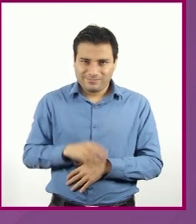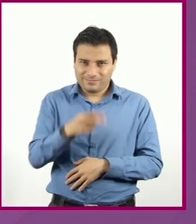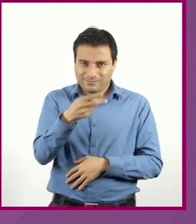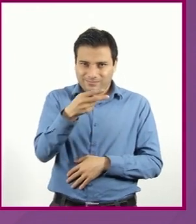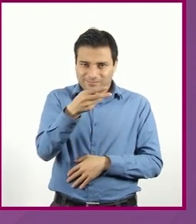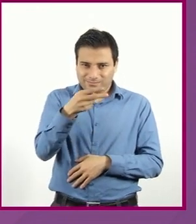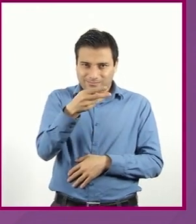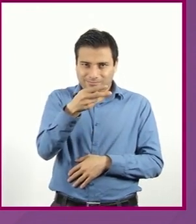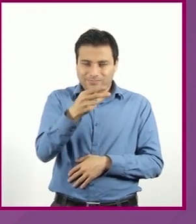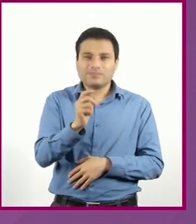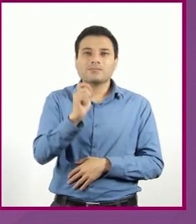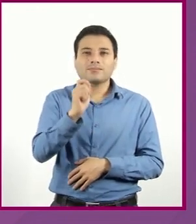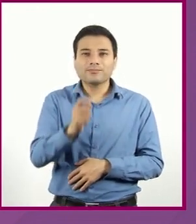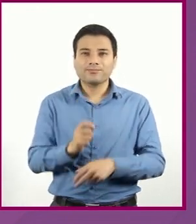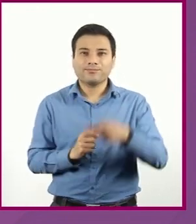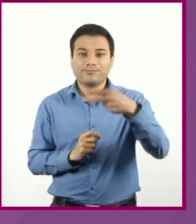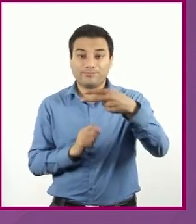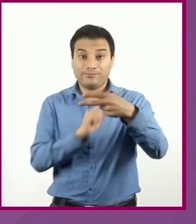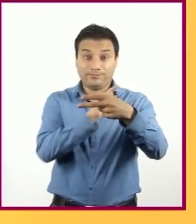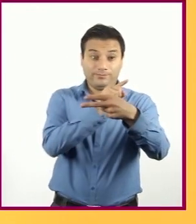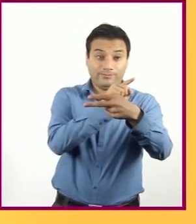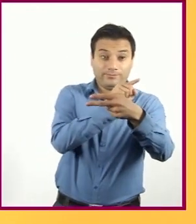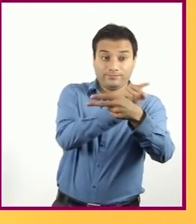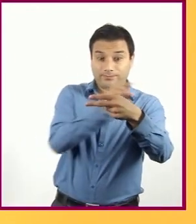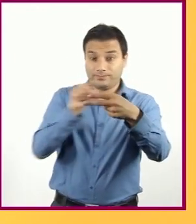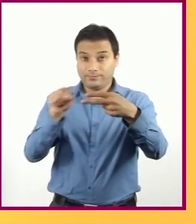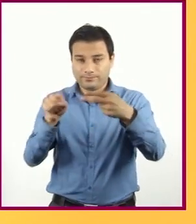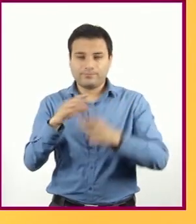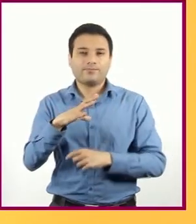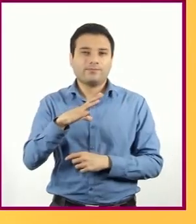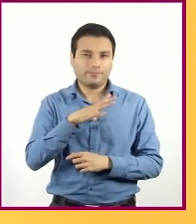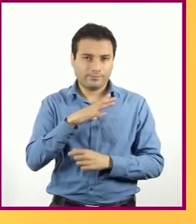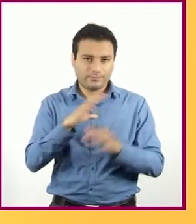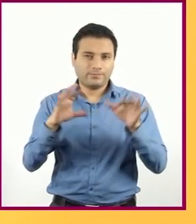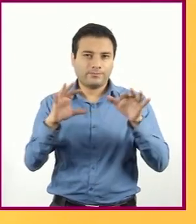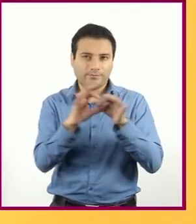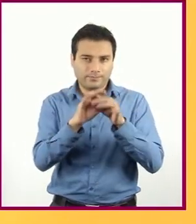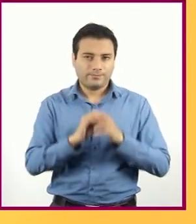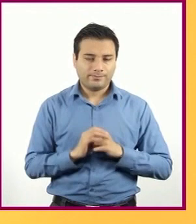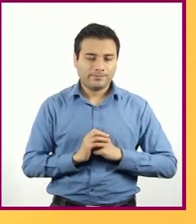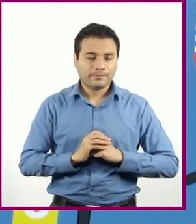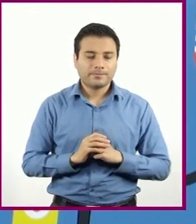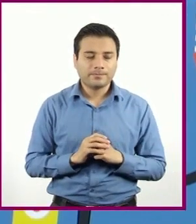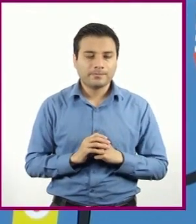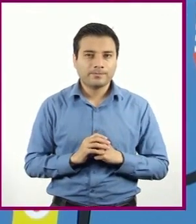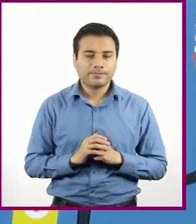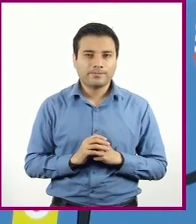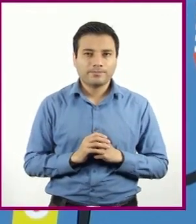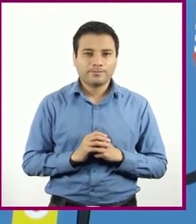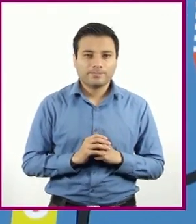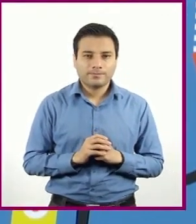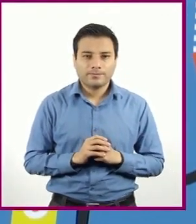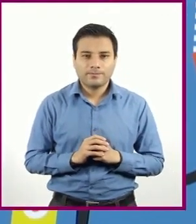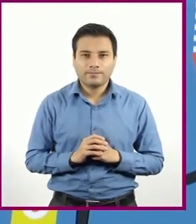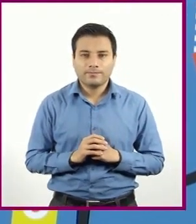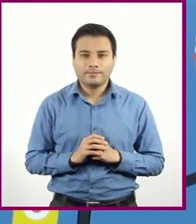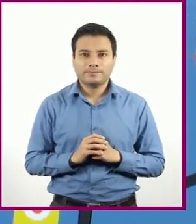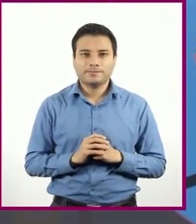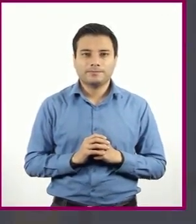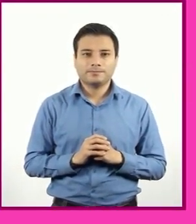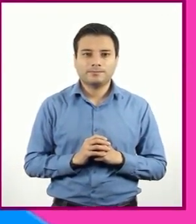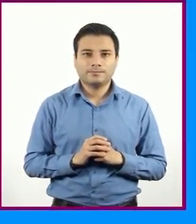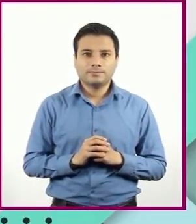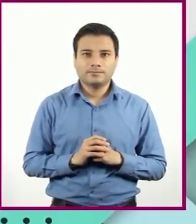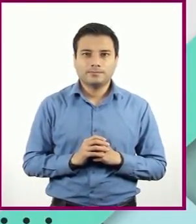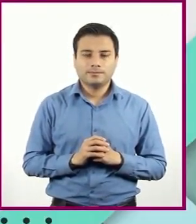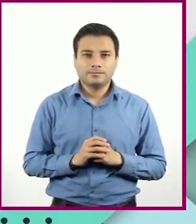entre números y expresiones matemáticas. Tomemos esto como base del conocimiento. Bien. Retomando la